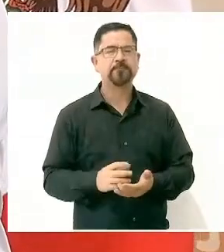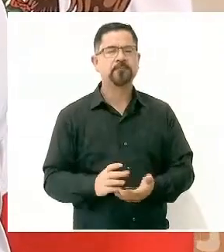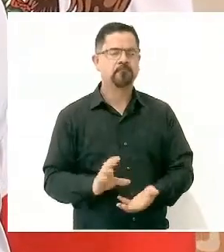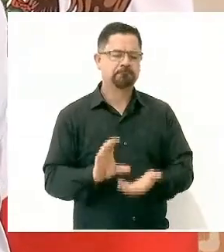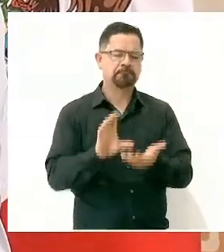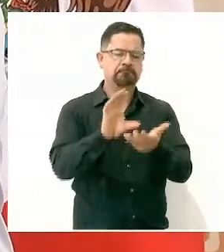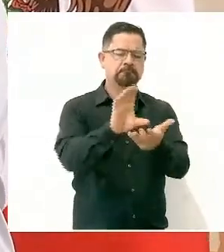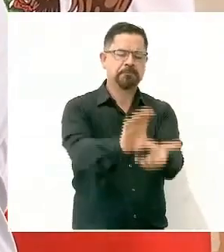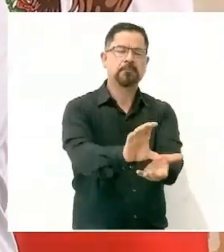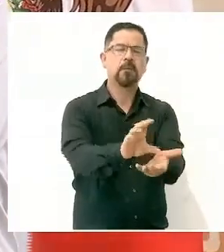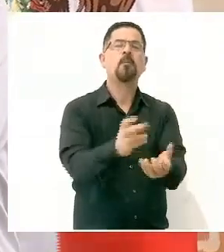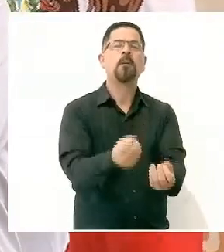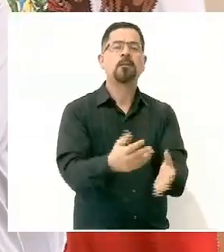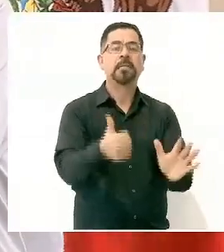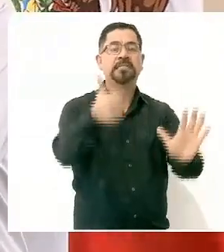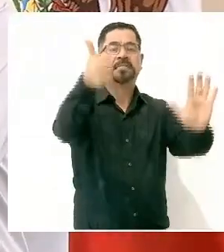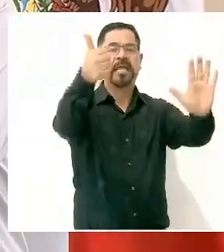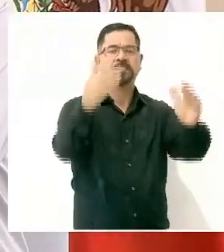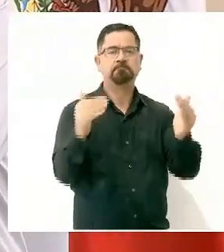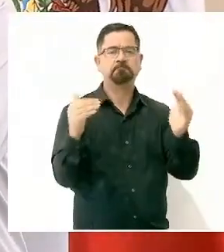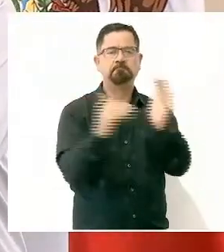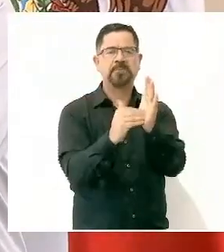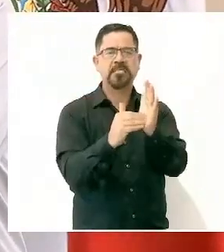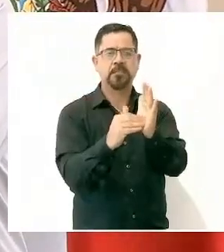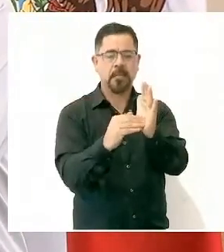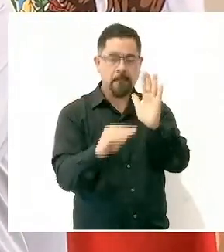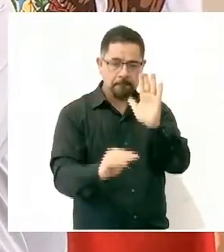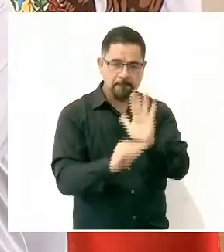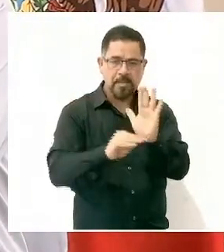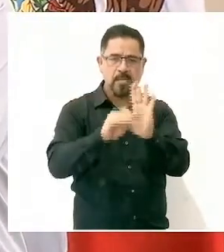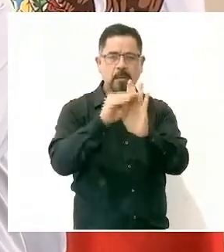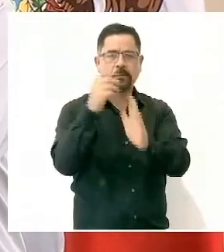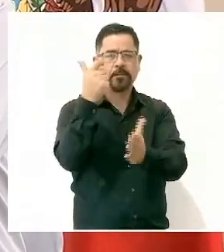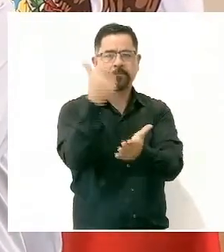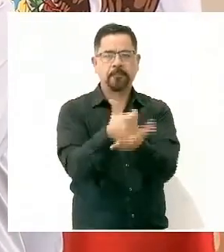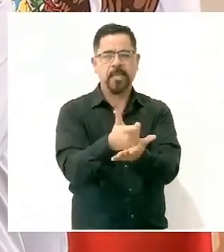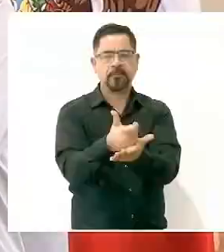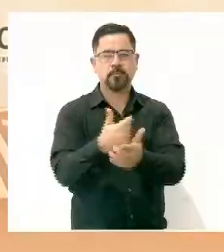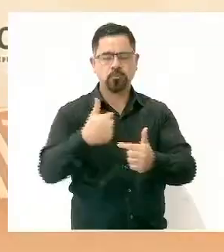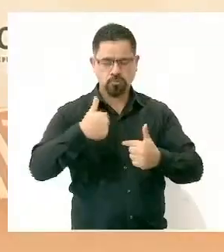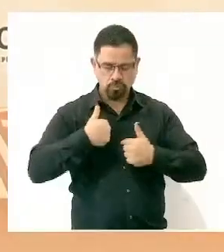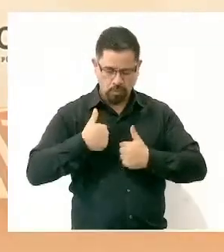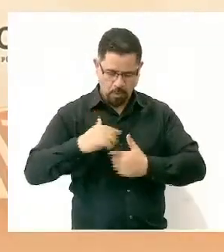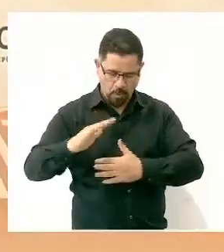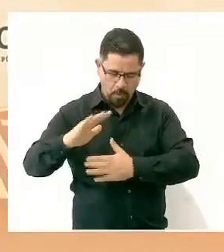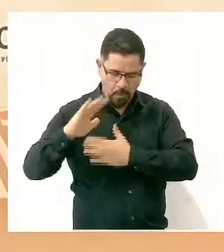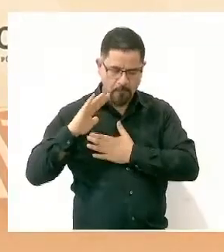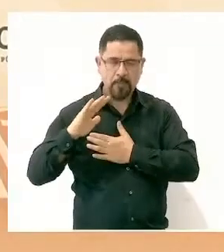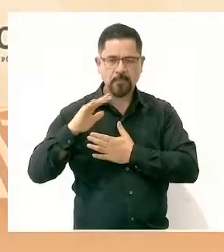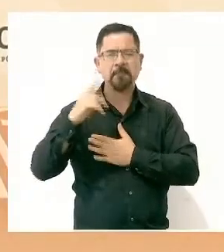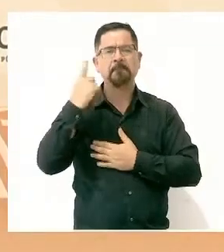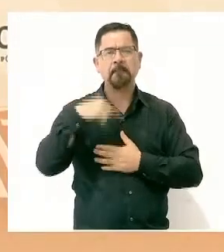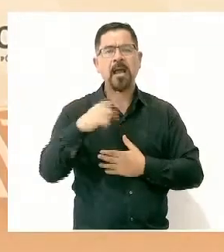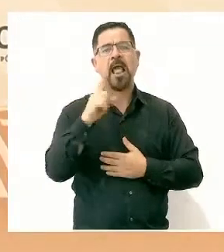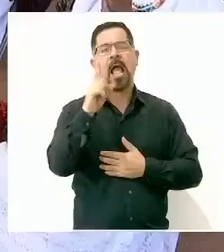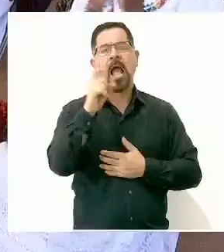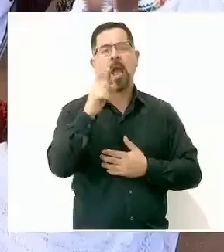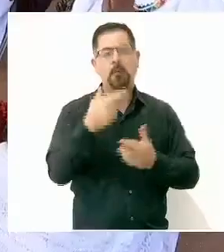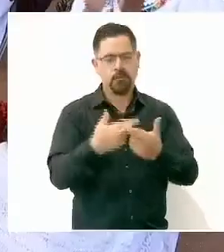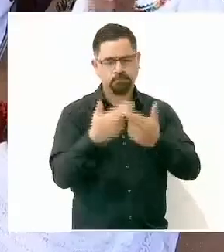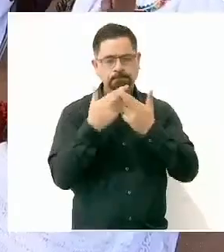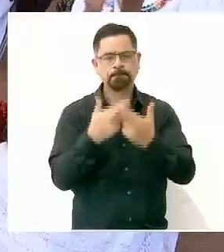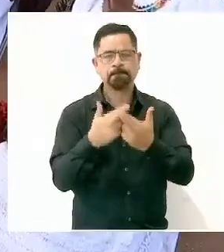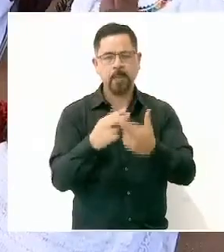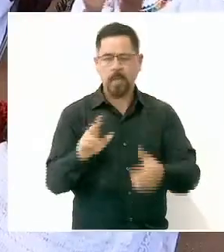alrededor de 6,000 millones de pesos y es mi compromiso para que haya agua en los